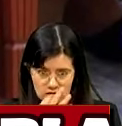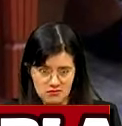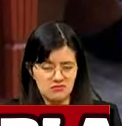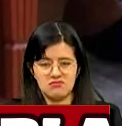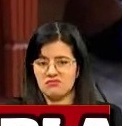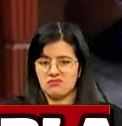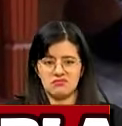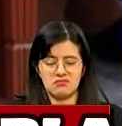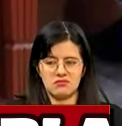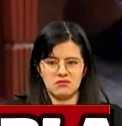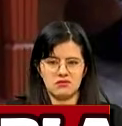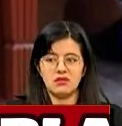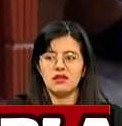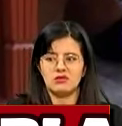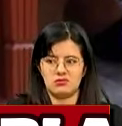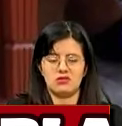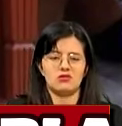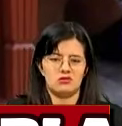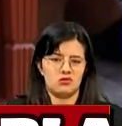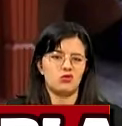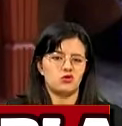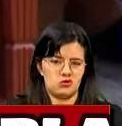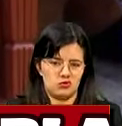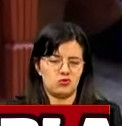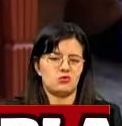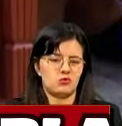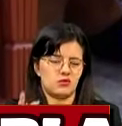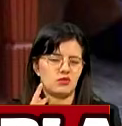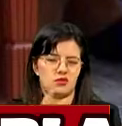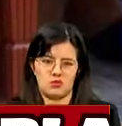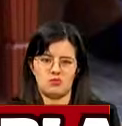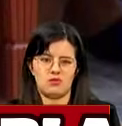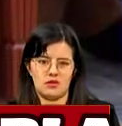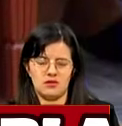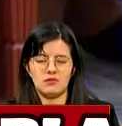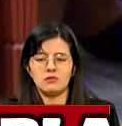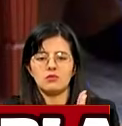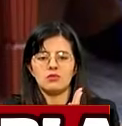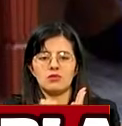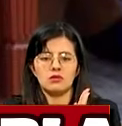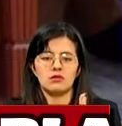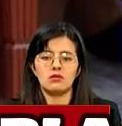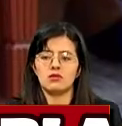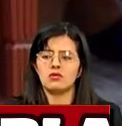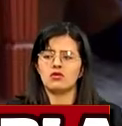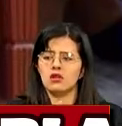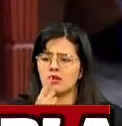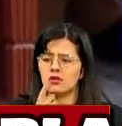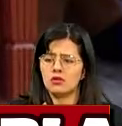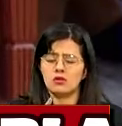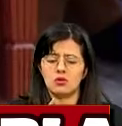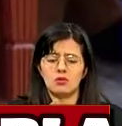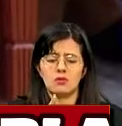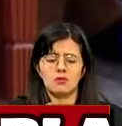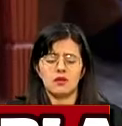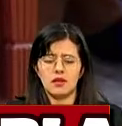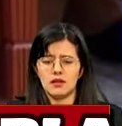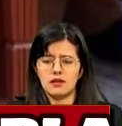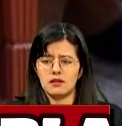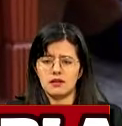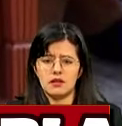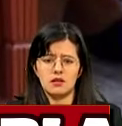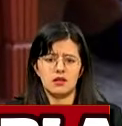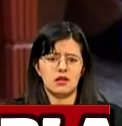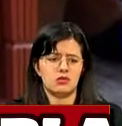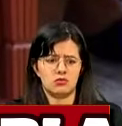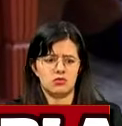este, perdón, mal ejemplo de que si yo no le digo que es una precandidatura y yo no abrí un proceso, entonces yo no